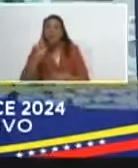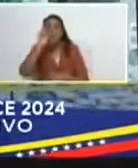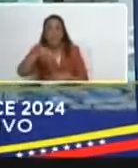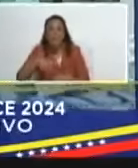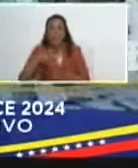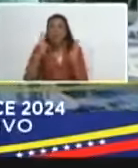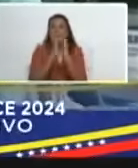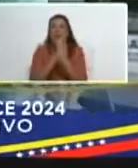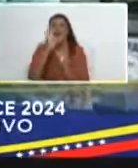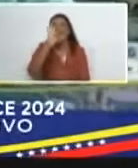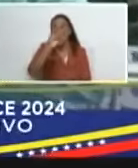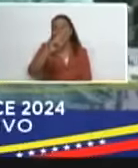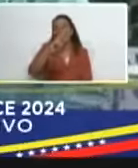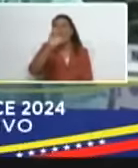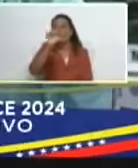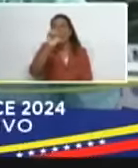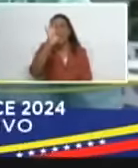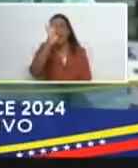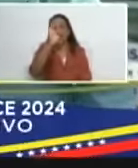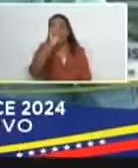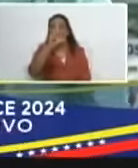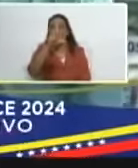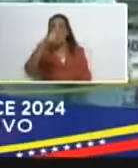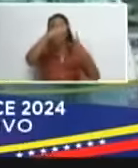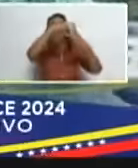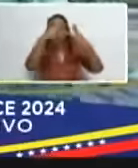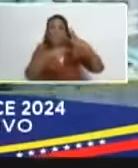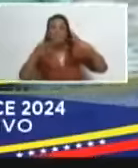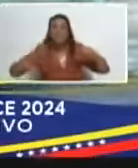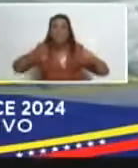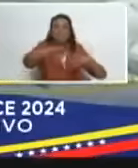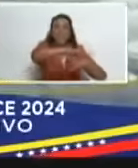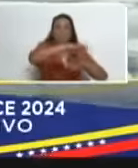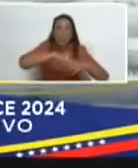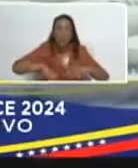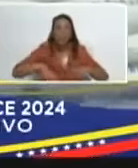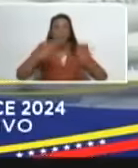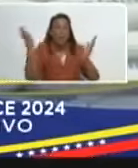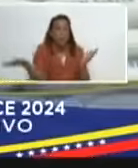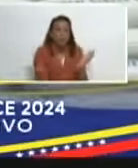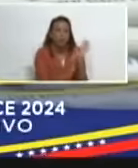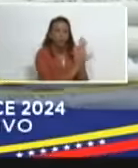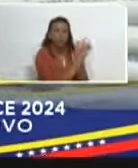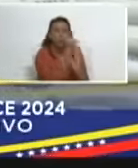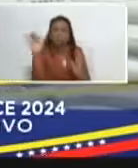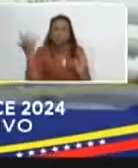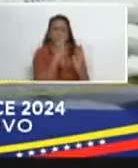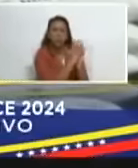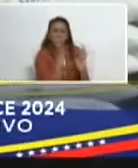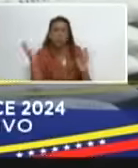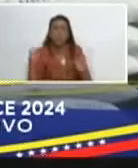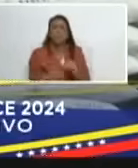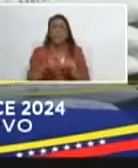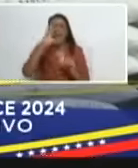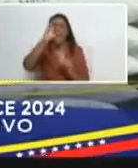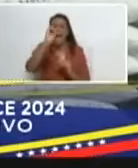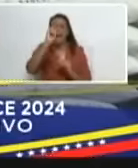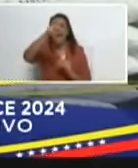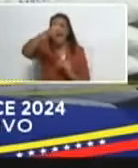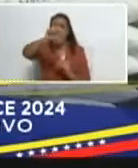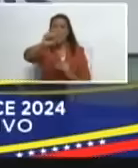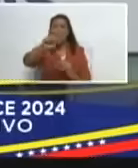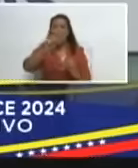San Rafael de Onoto, en el sistema de riego. Castro Soteldo, Lealtillería, Loyo, Joana, pónganse aquí al lado